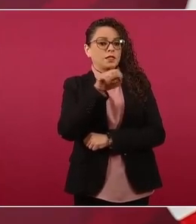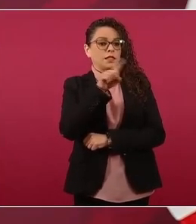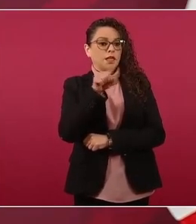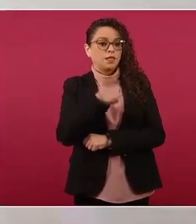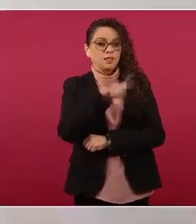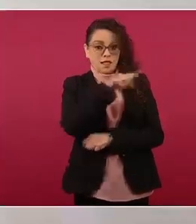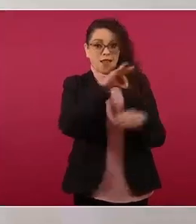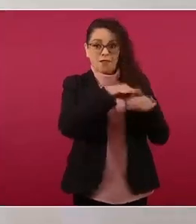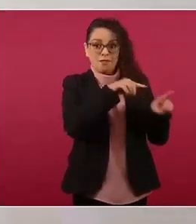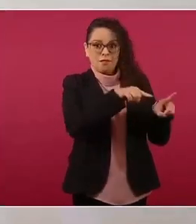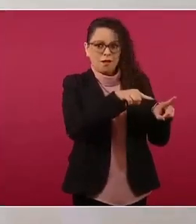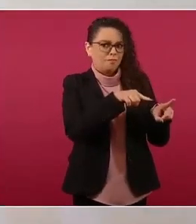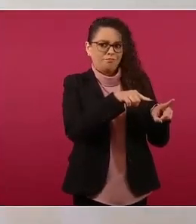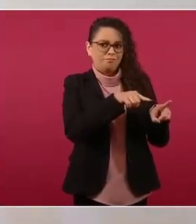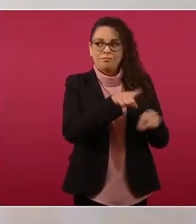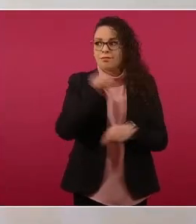Peña,